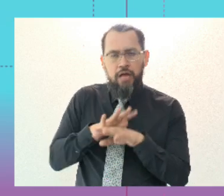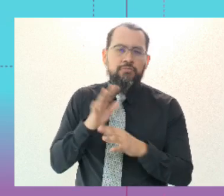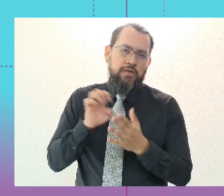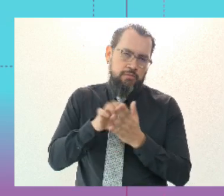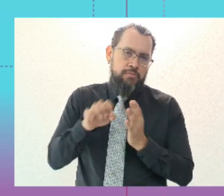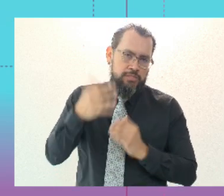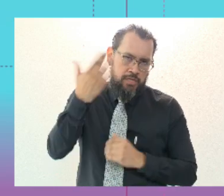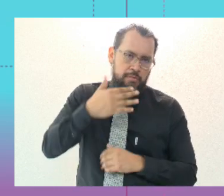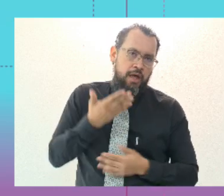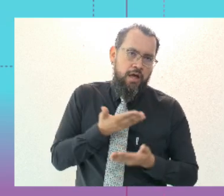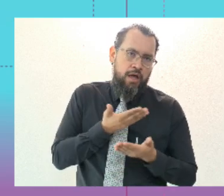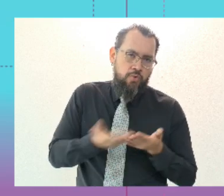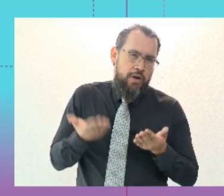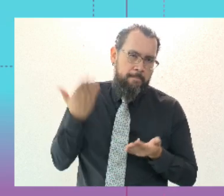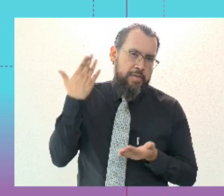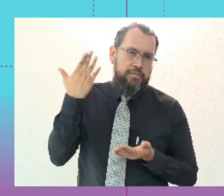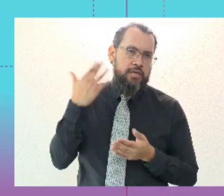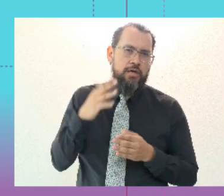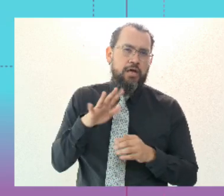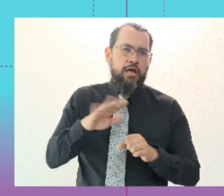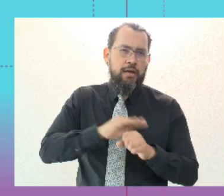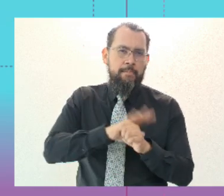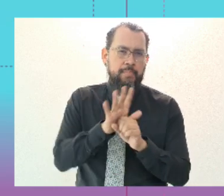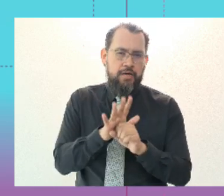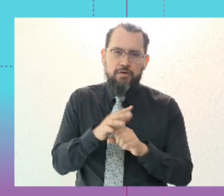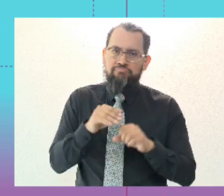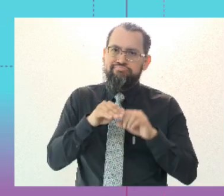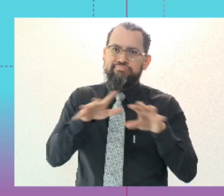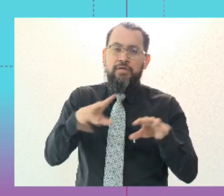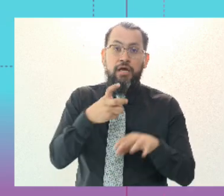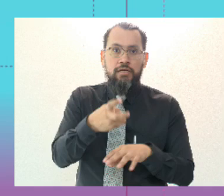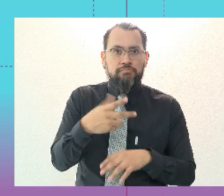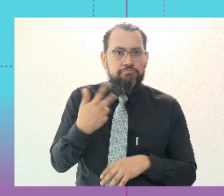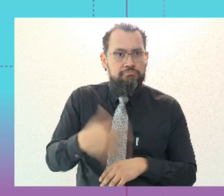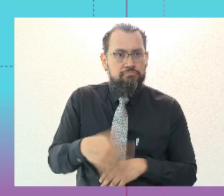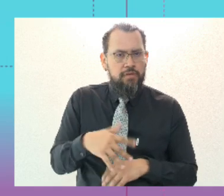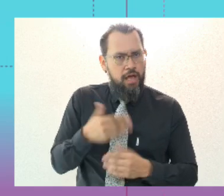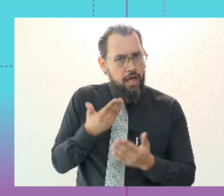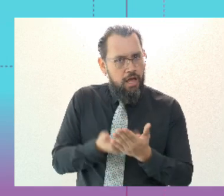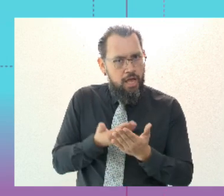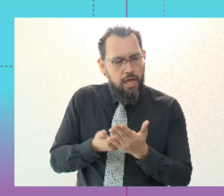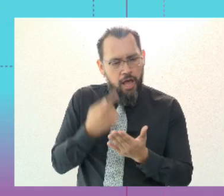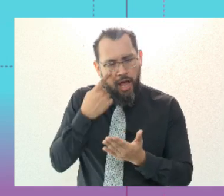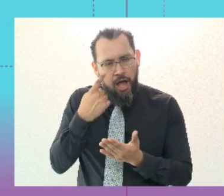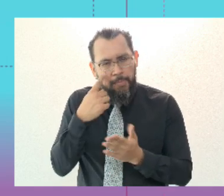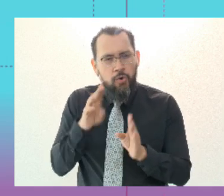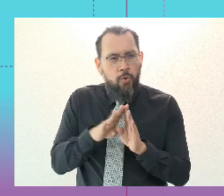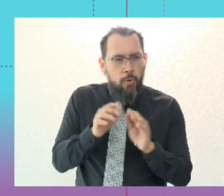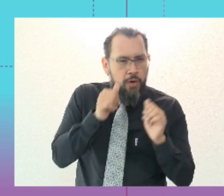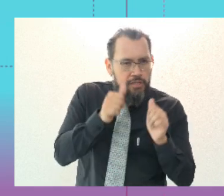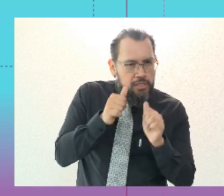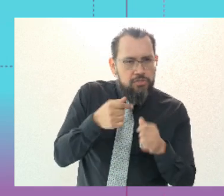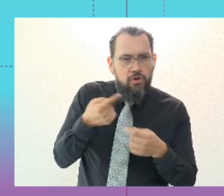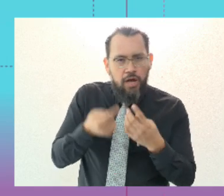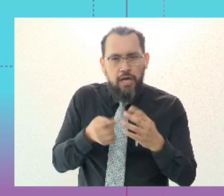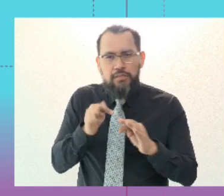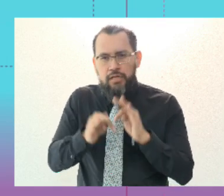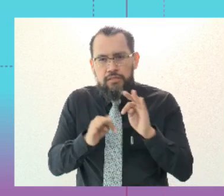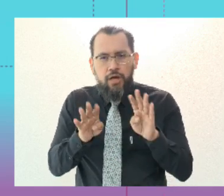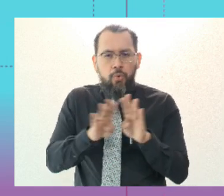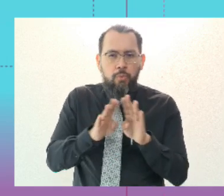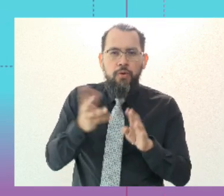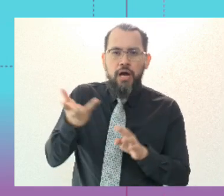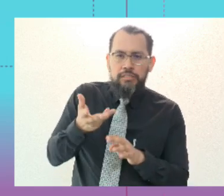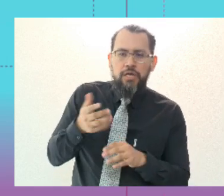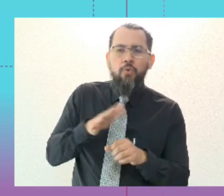por una pandemia que evidentemente nos va a dejar una evidencia documental de cómo se atendió, de a qué acciones se realizaron